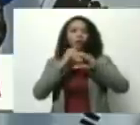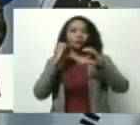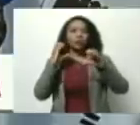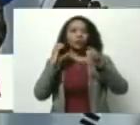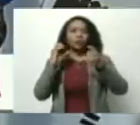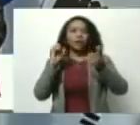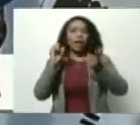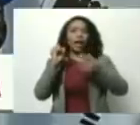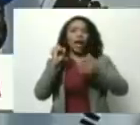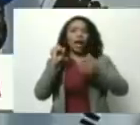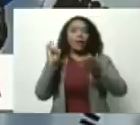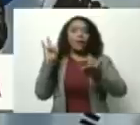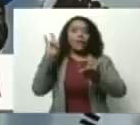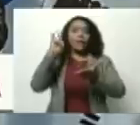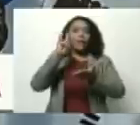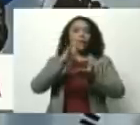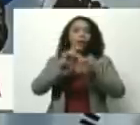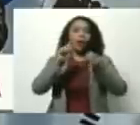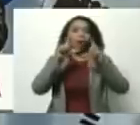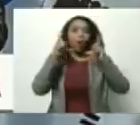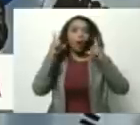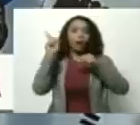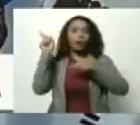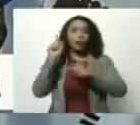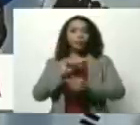Aeropuerto Internacional Simón Bolívar de Maiquetía,